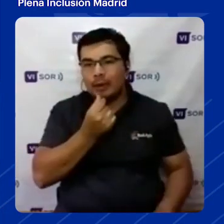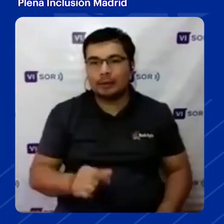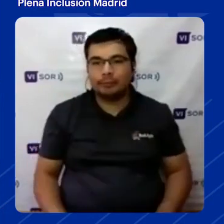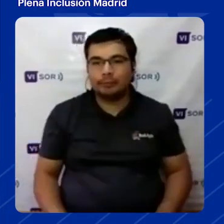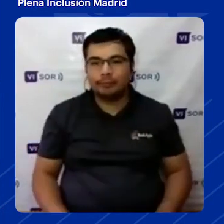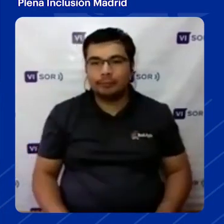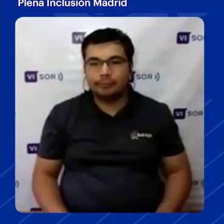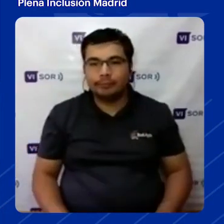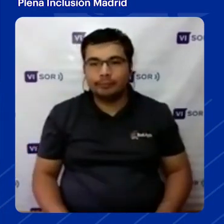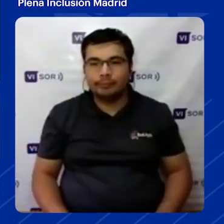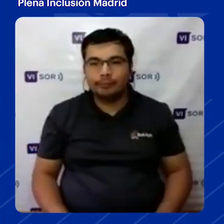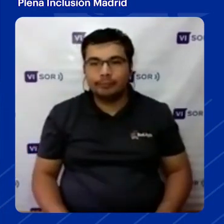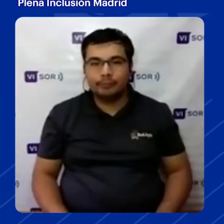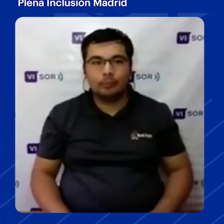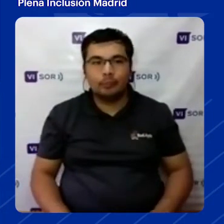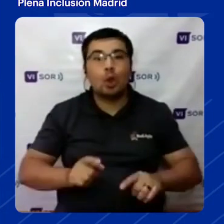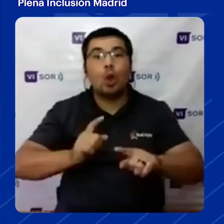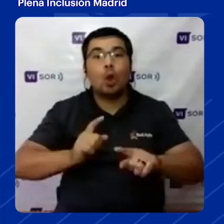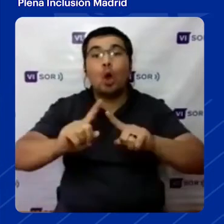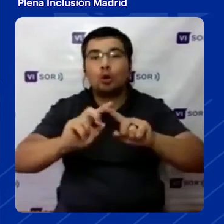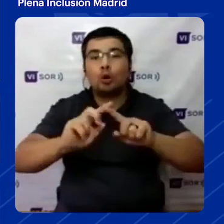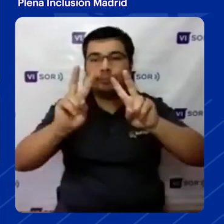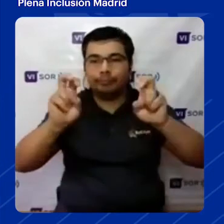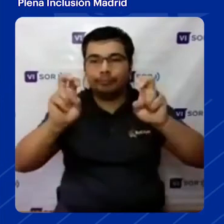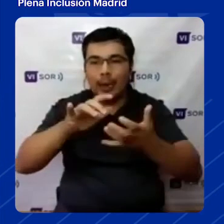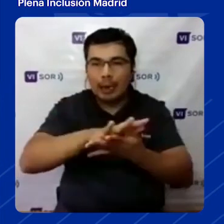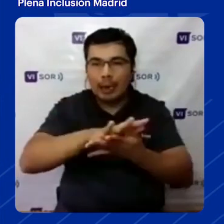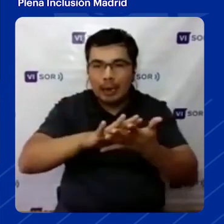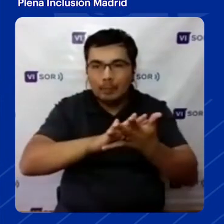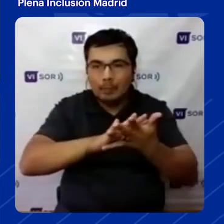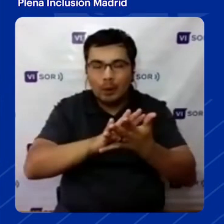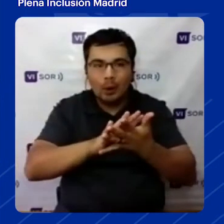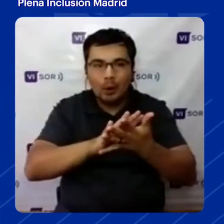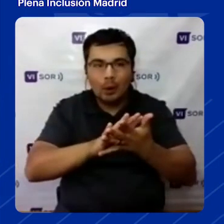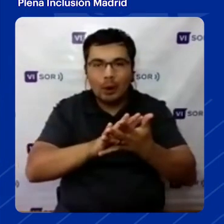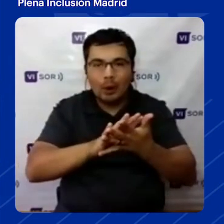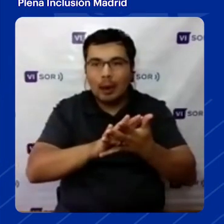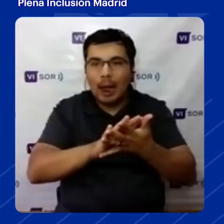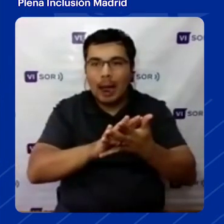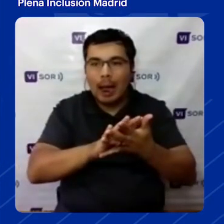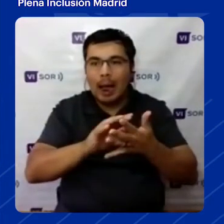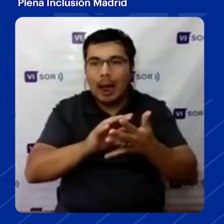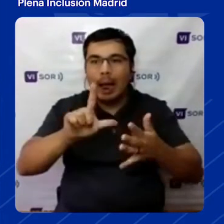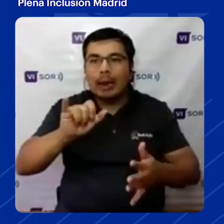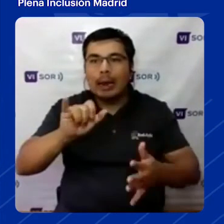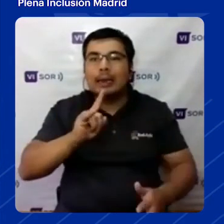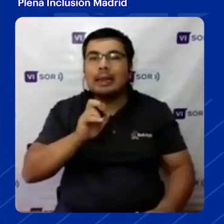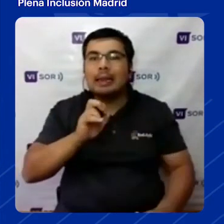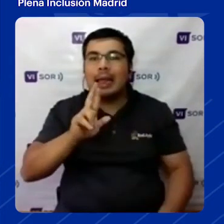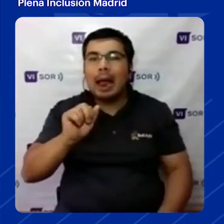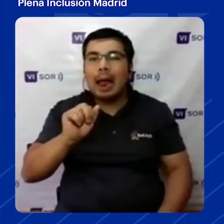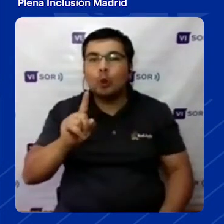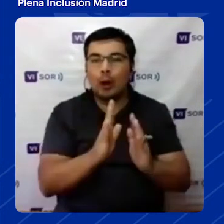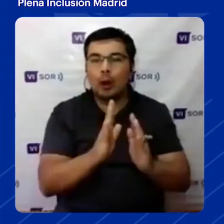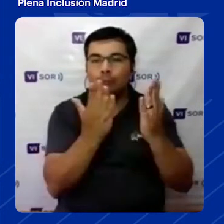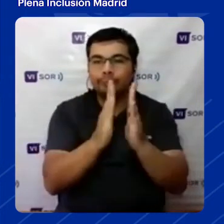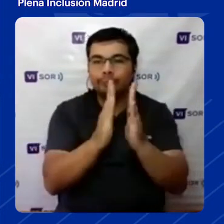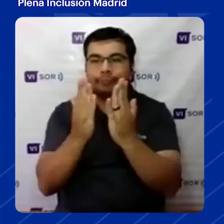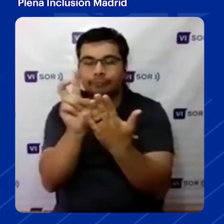Otro ejemplo, la literatura. ¿Puede ser la literatura un reto para la lectura fácil? Bueno, pues en España ya existen